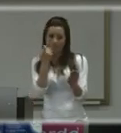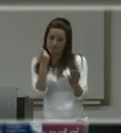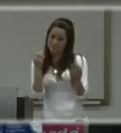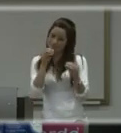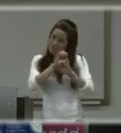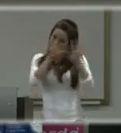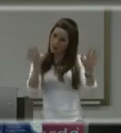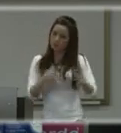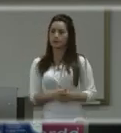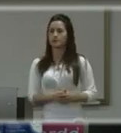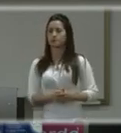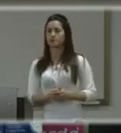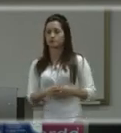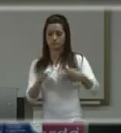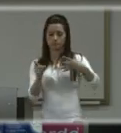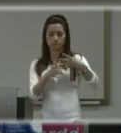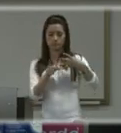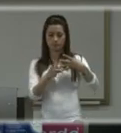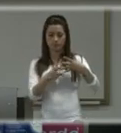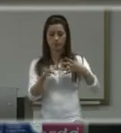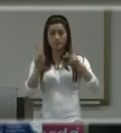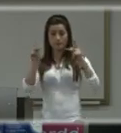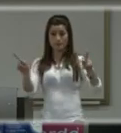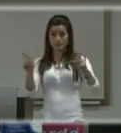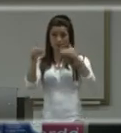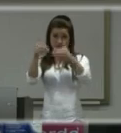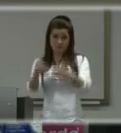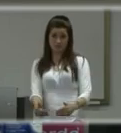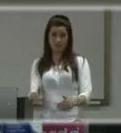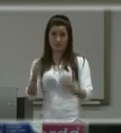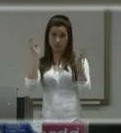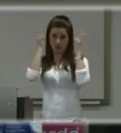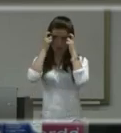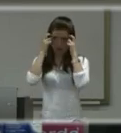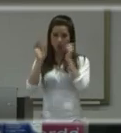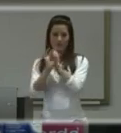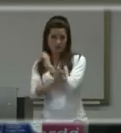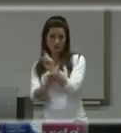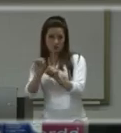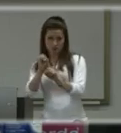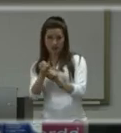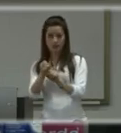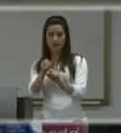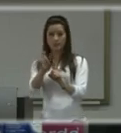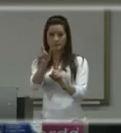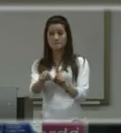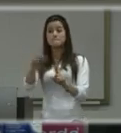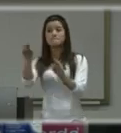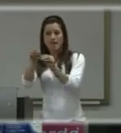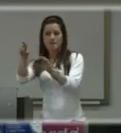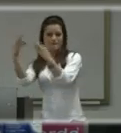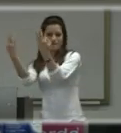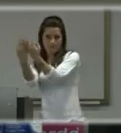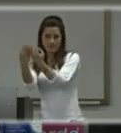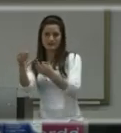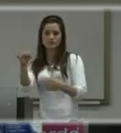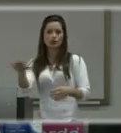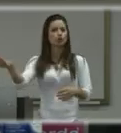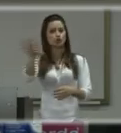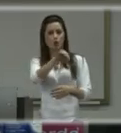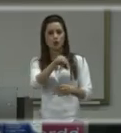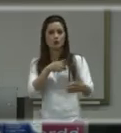Las personas con discapacidad intelectual y psicosocial y sus familias, por lo general, enfrentan barreras que